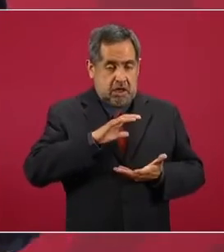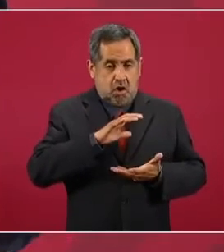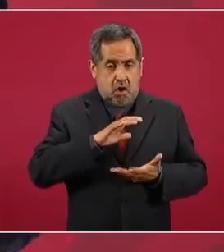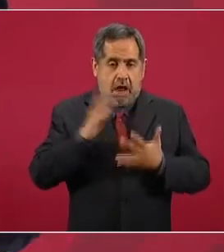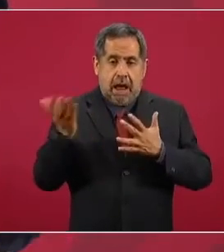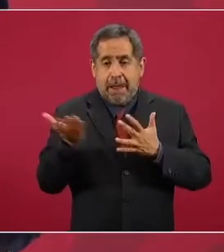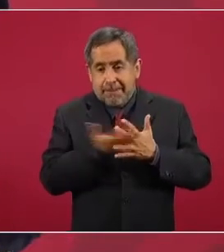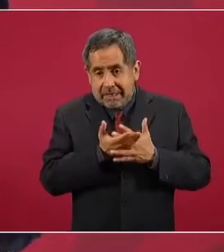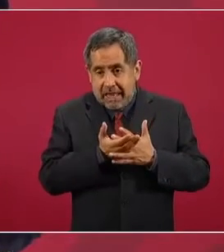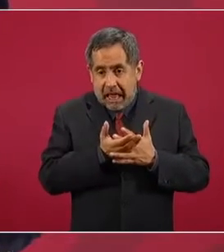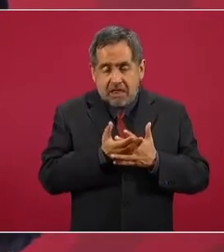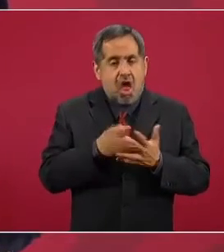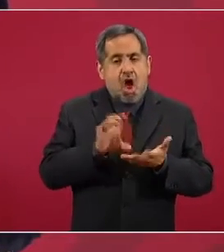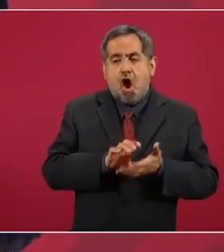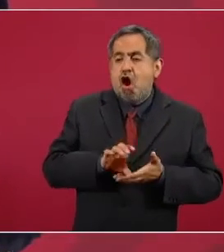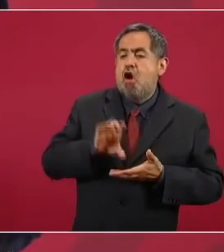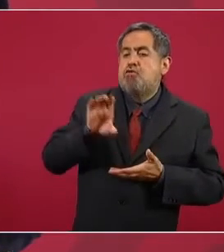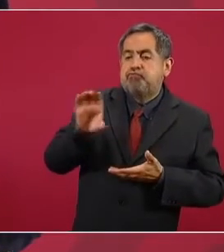la mitad